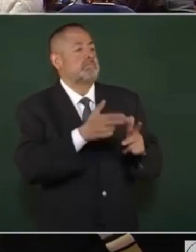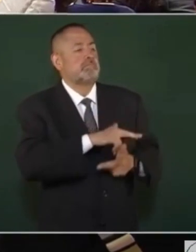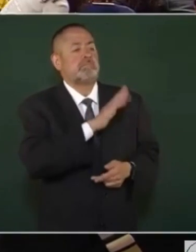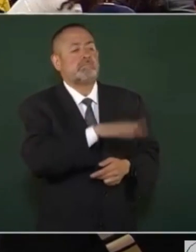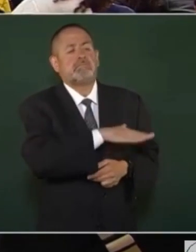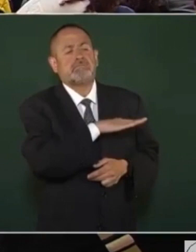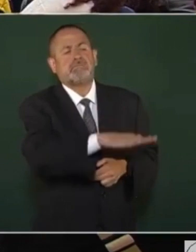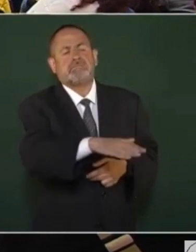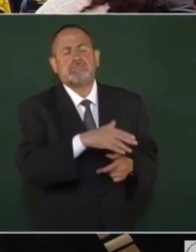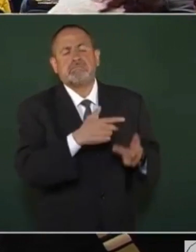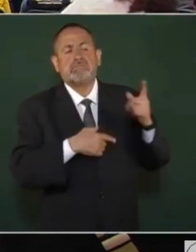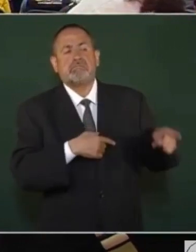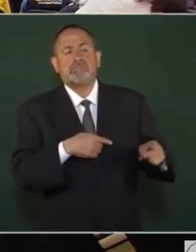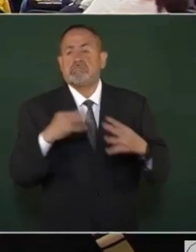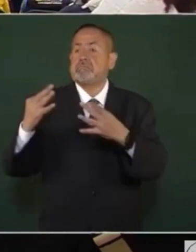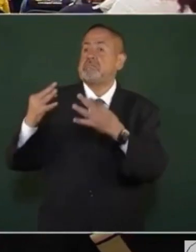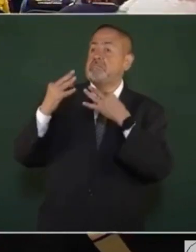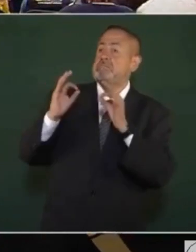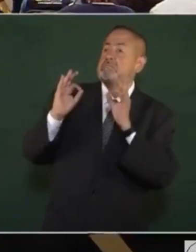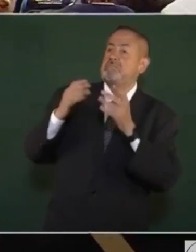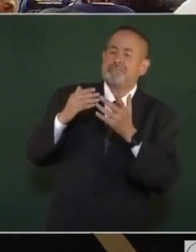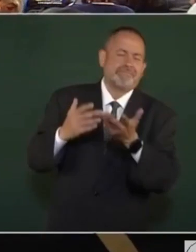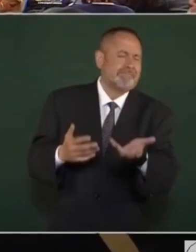para legitimarse. El otro día,